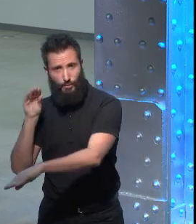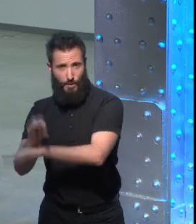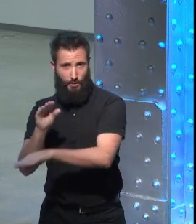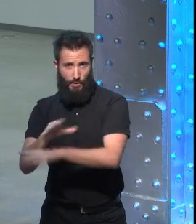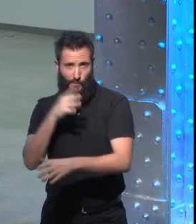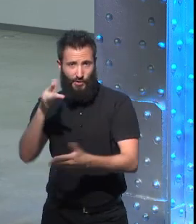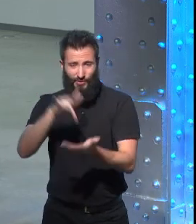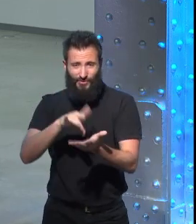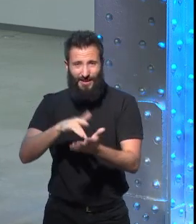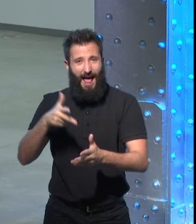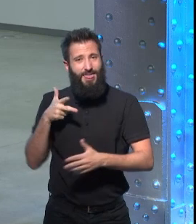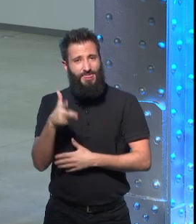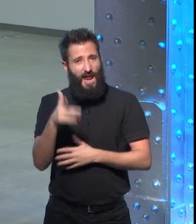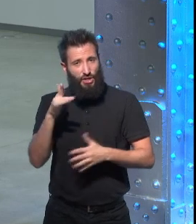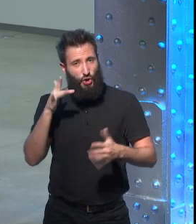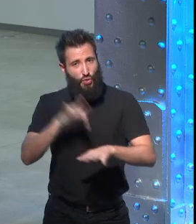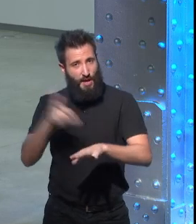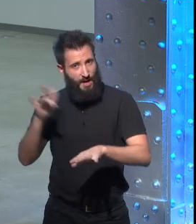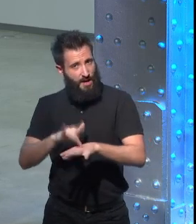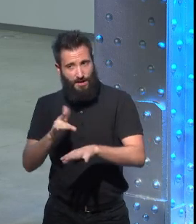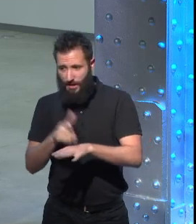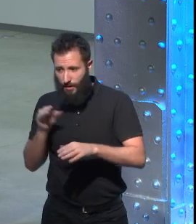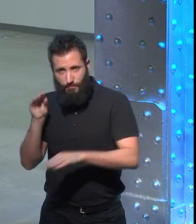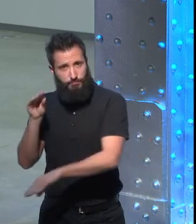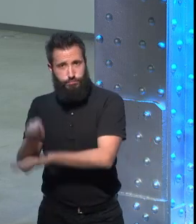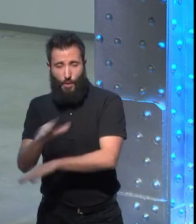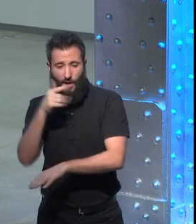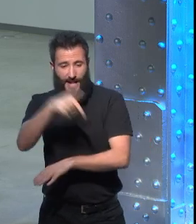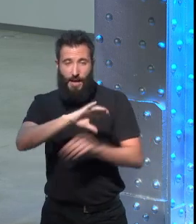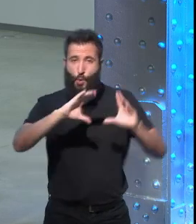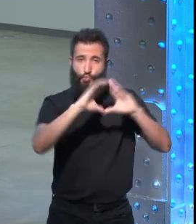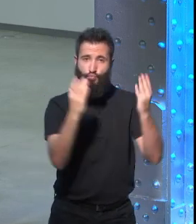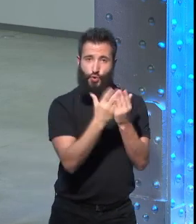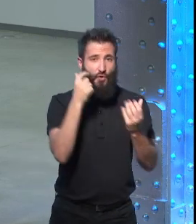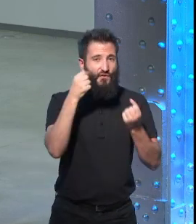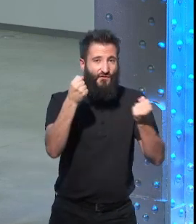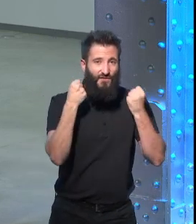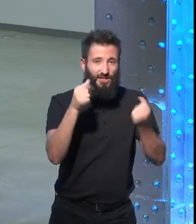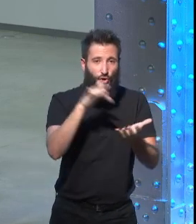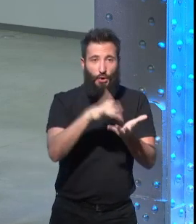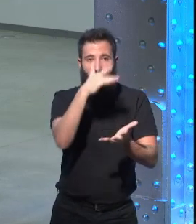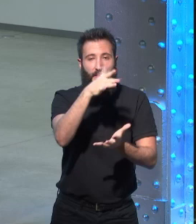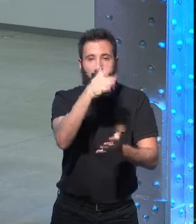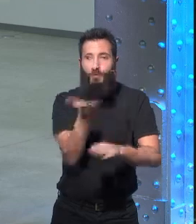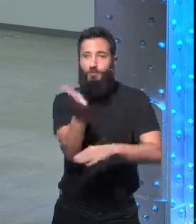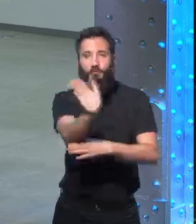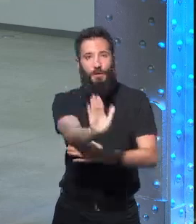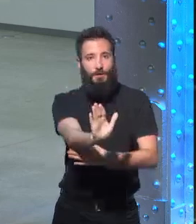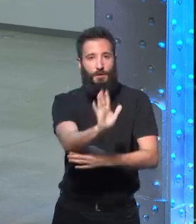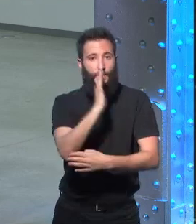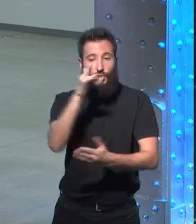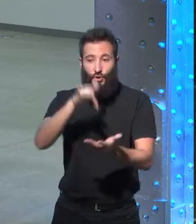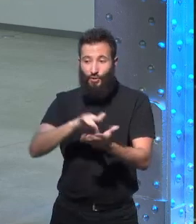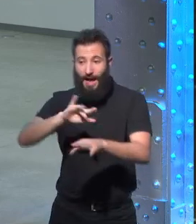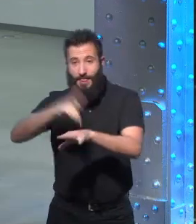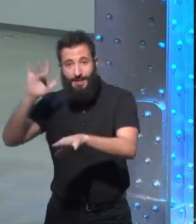el ejercicio de nuestros derechos digitales, porque en el mundo físico se está presentando una denuncia en el mundo físico por 2 en el